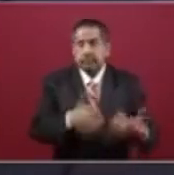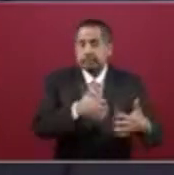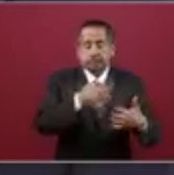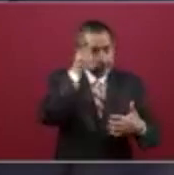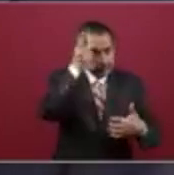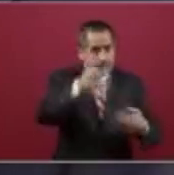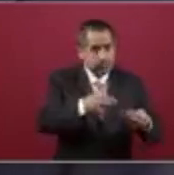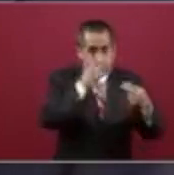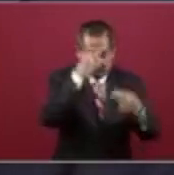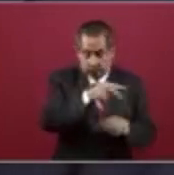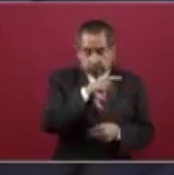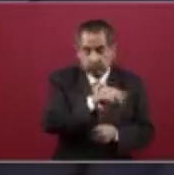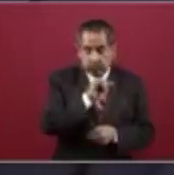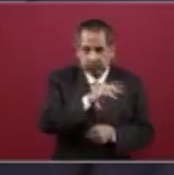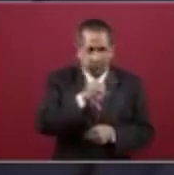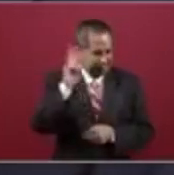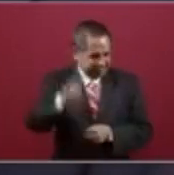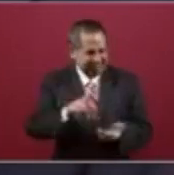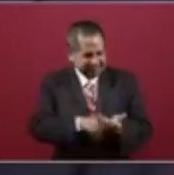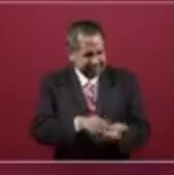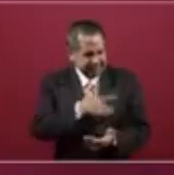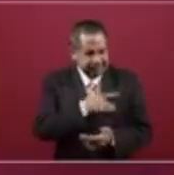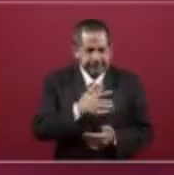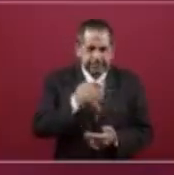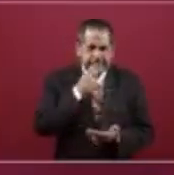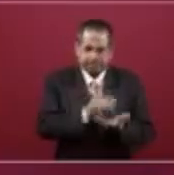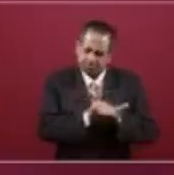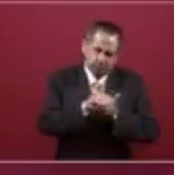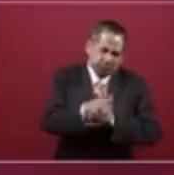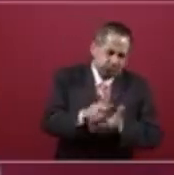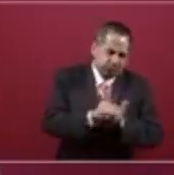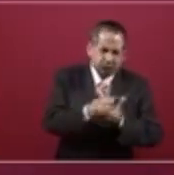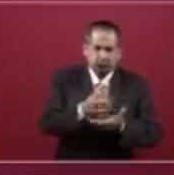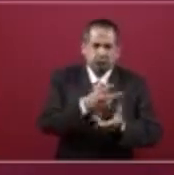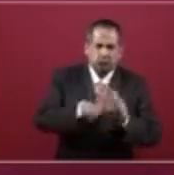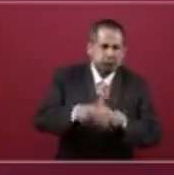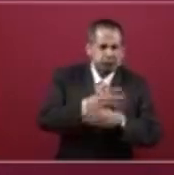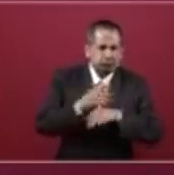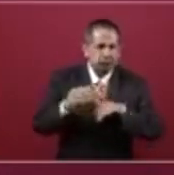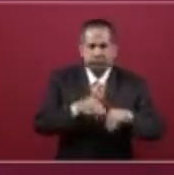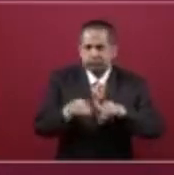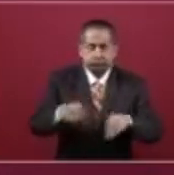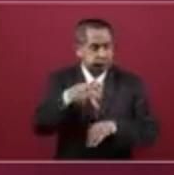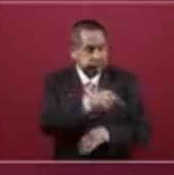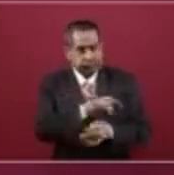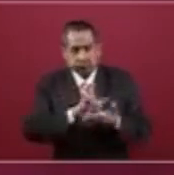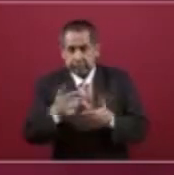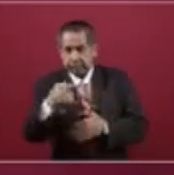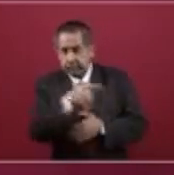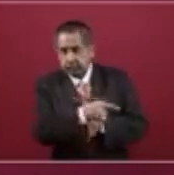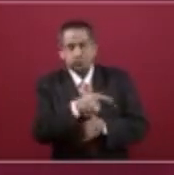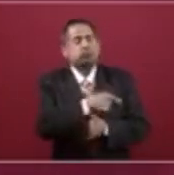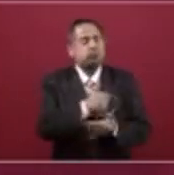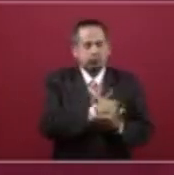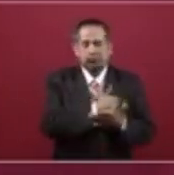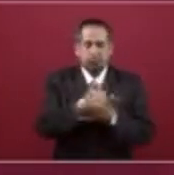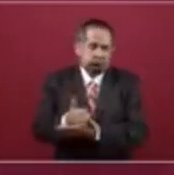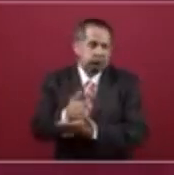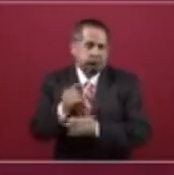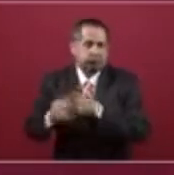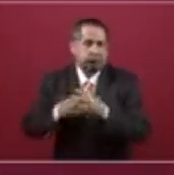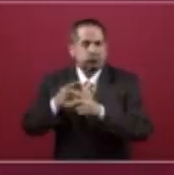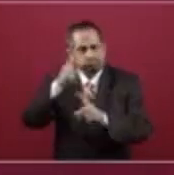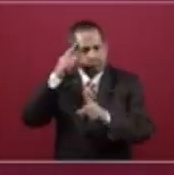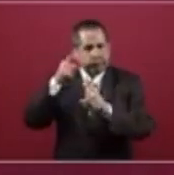México, los que de verdad invierten, generan empleos, están ayudando en este